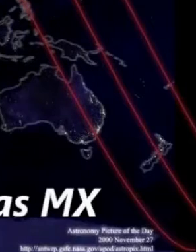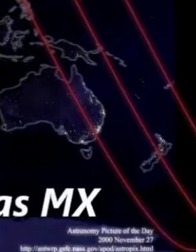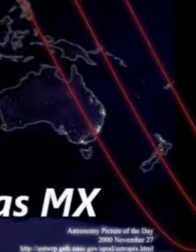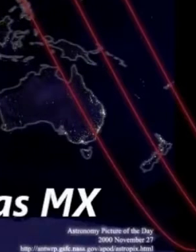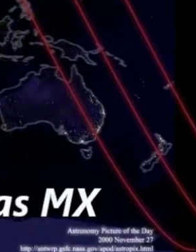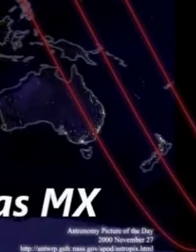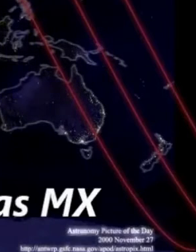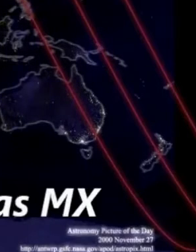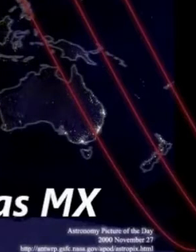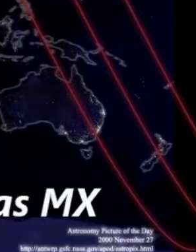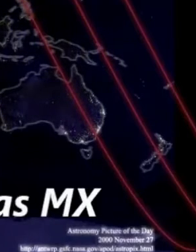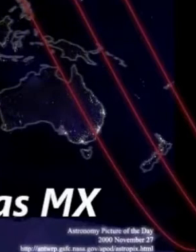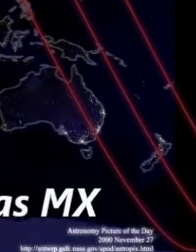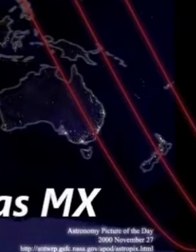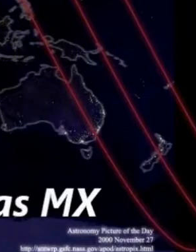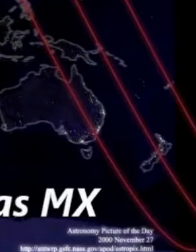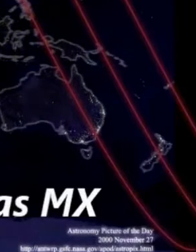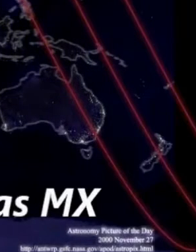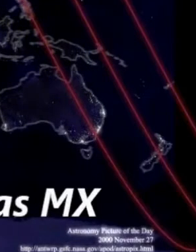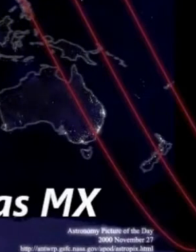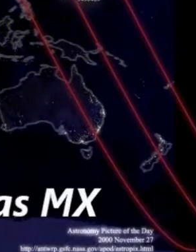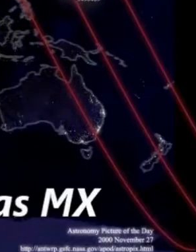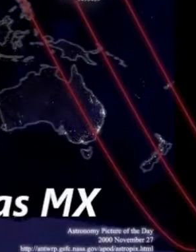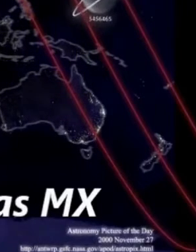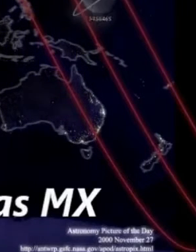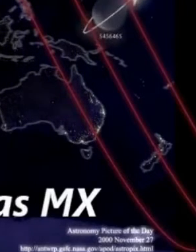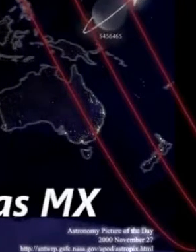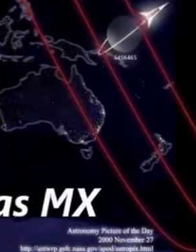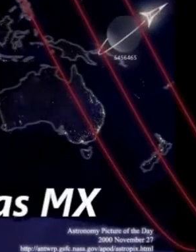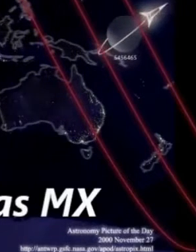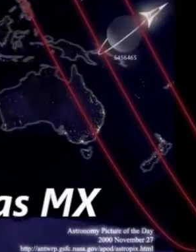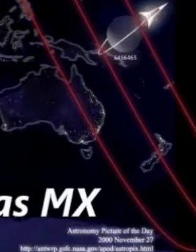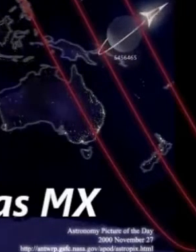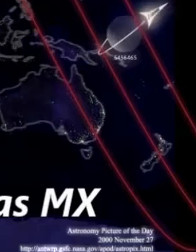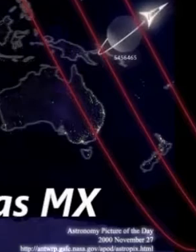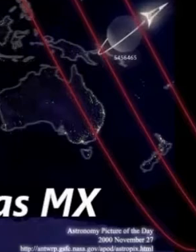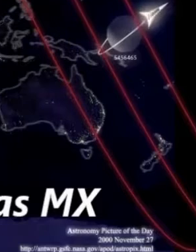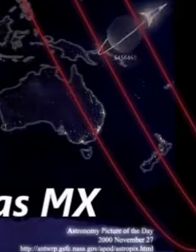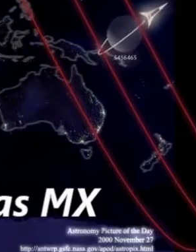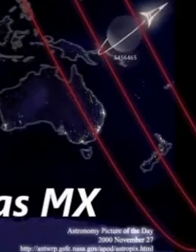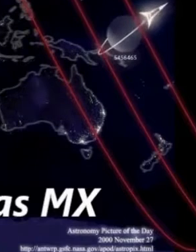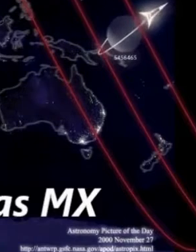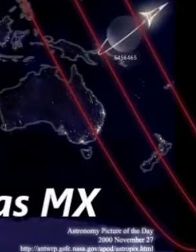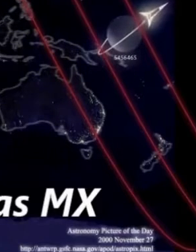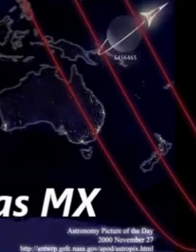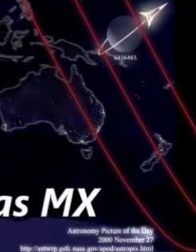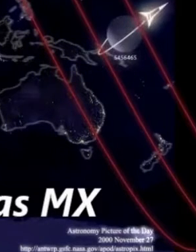Hidalgo Noticias MX, la información en constante movimiento.